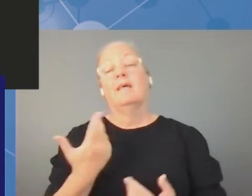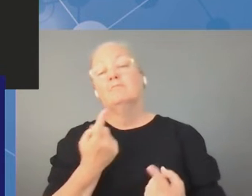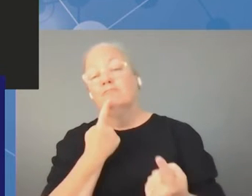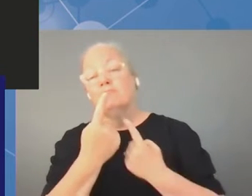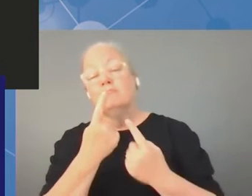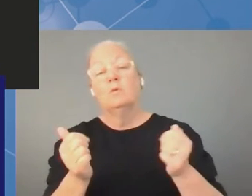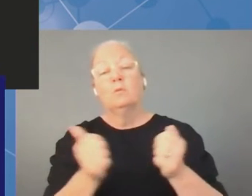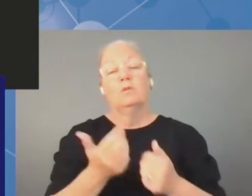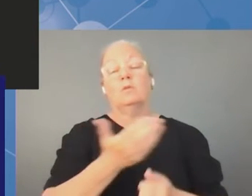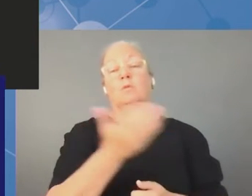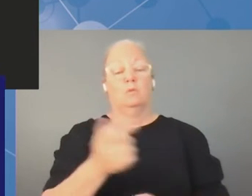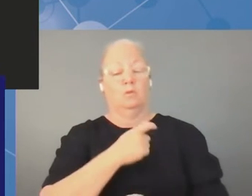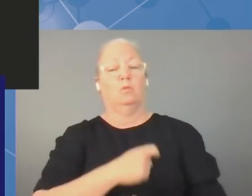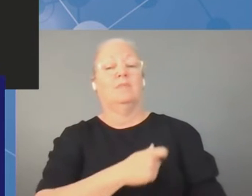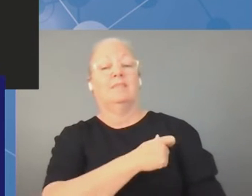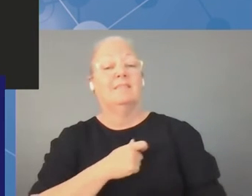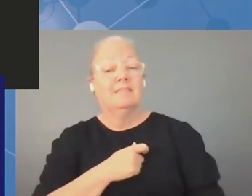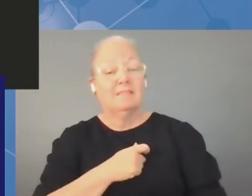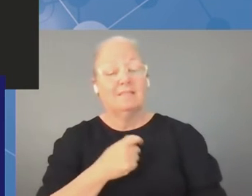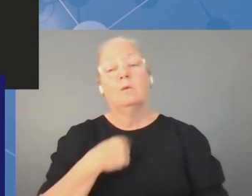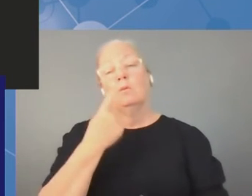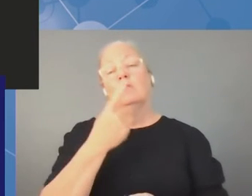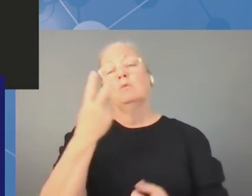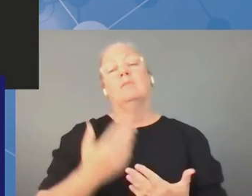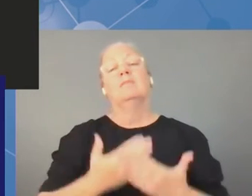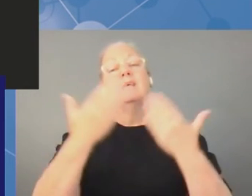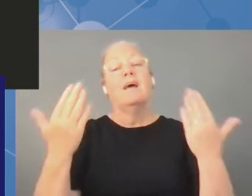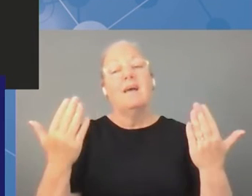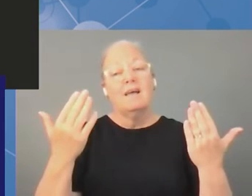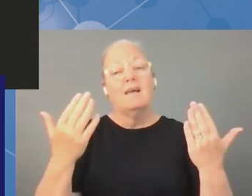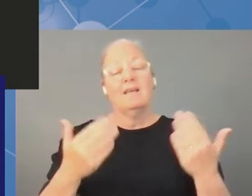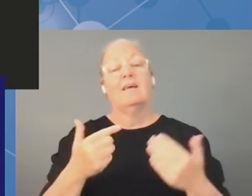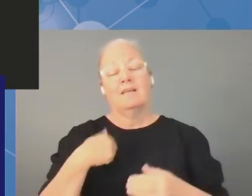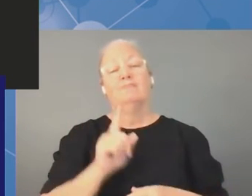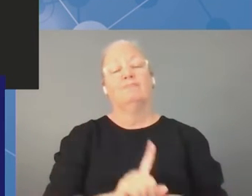Esta vez estoy con ustedes desde Suiza.